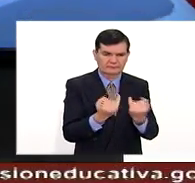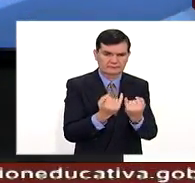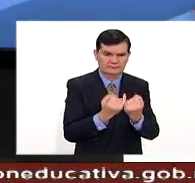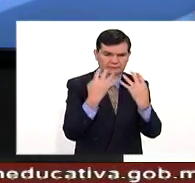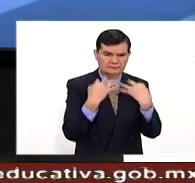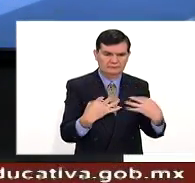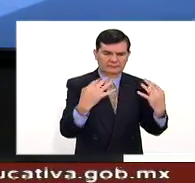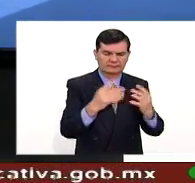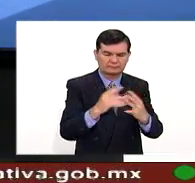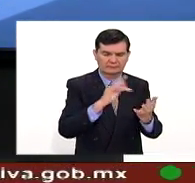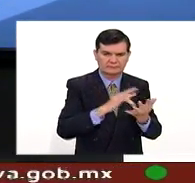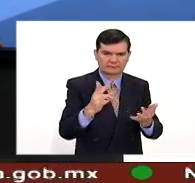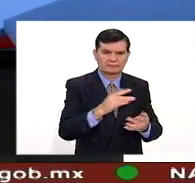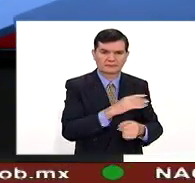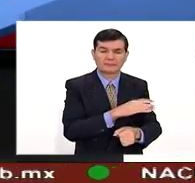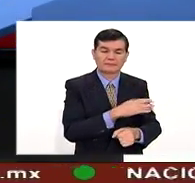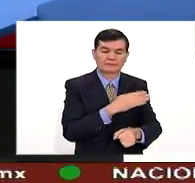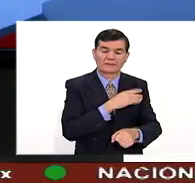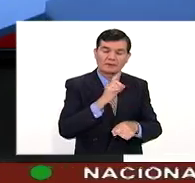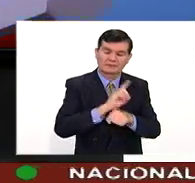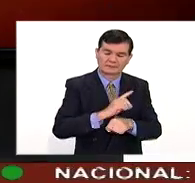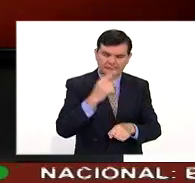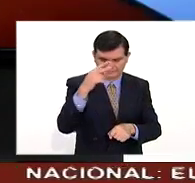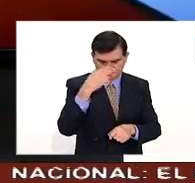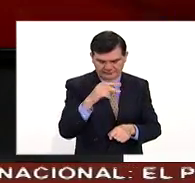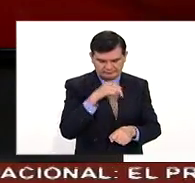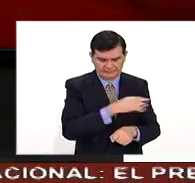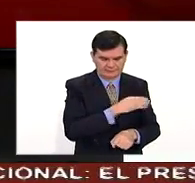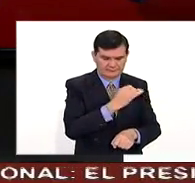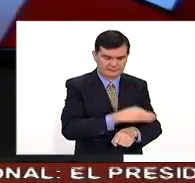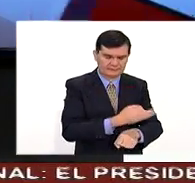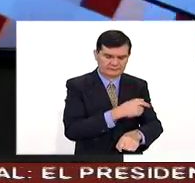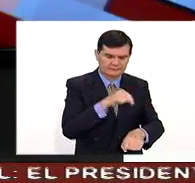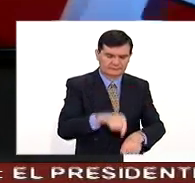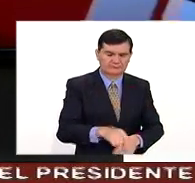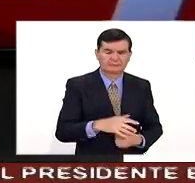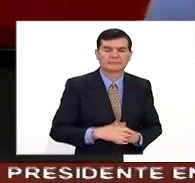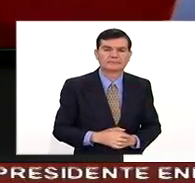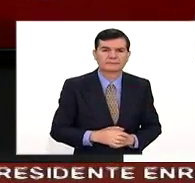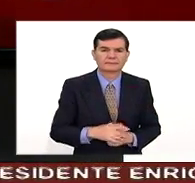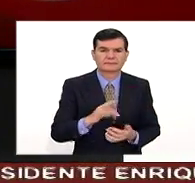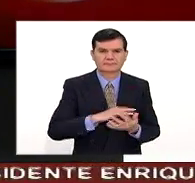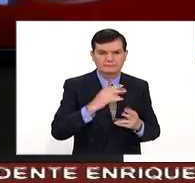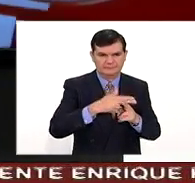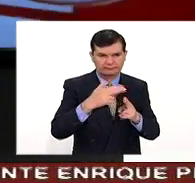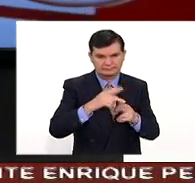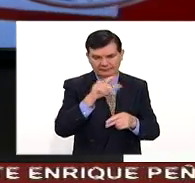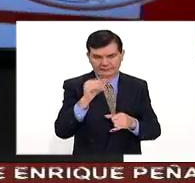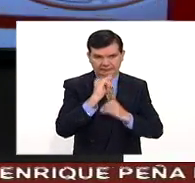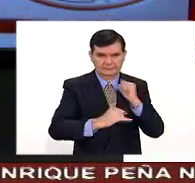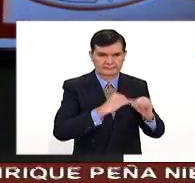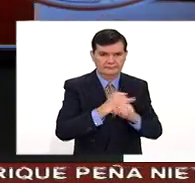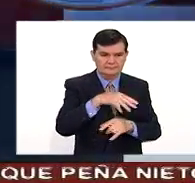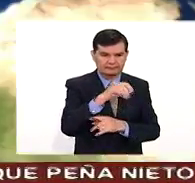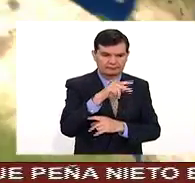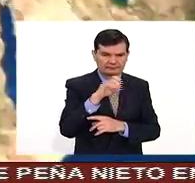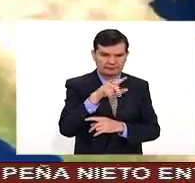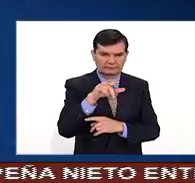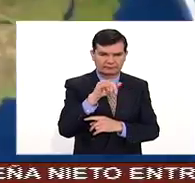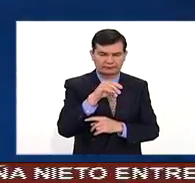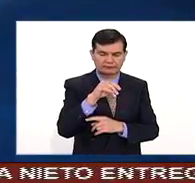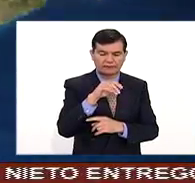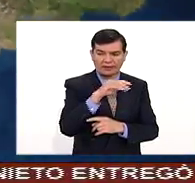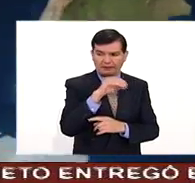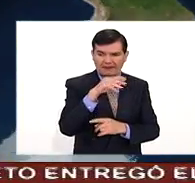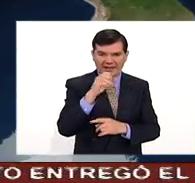todos los auditores, muy buenas tardes en México, muy buenos días en México, buenas tardes aquí. Hasta luego. En más información internacional, Mauricio Macri se